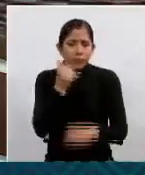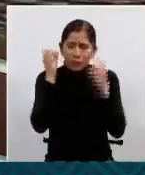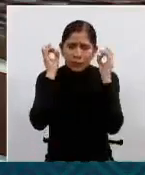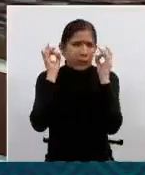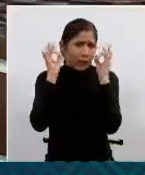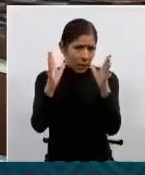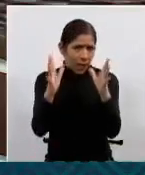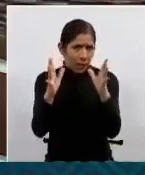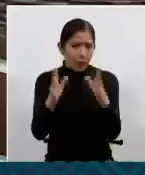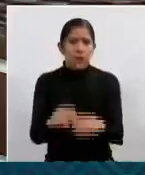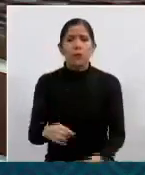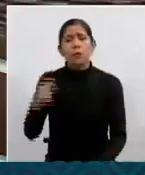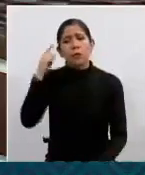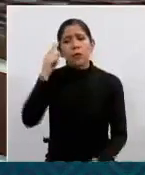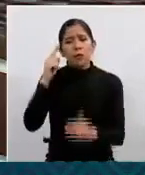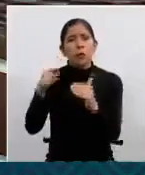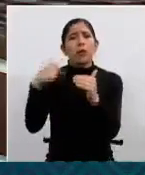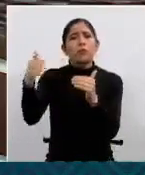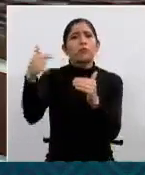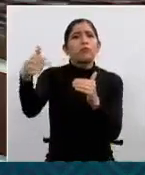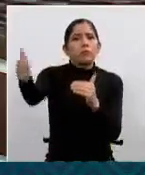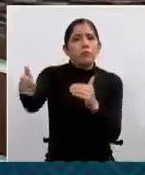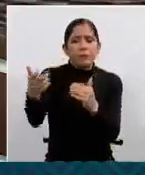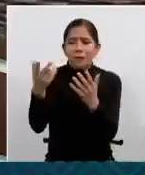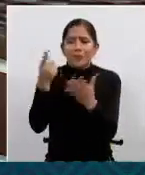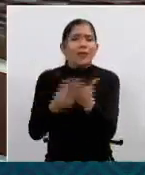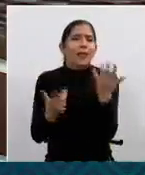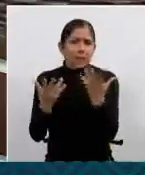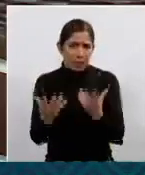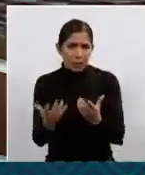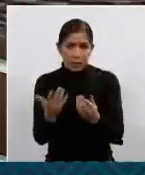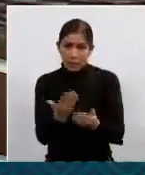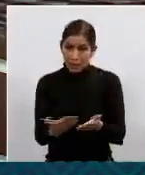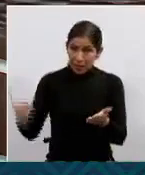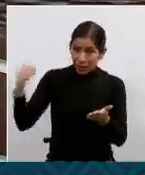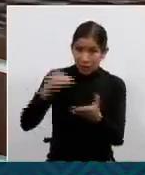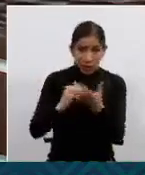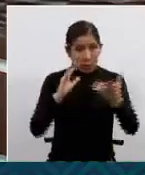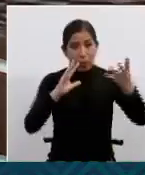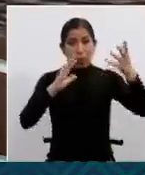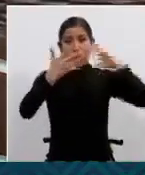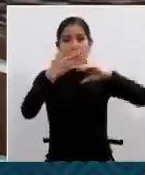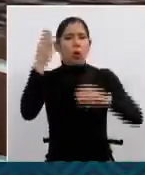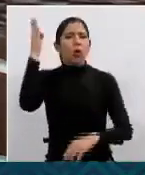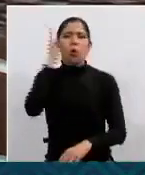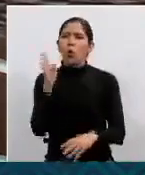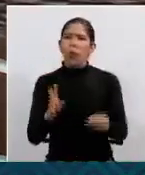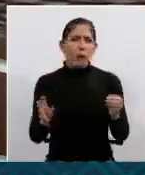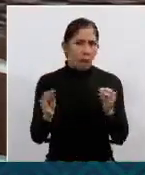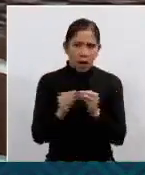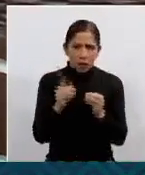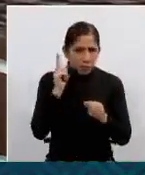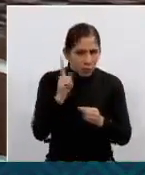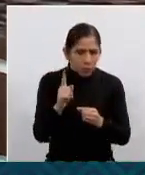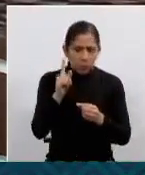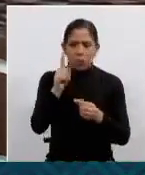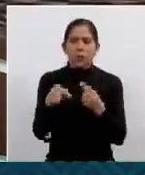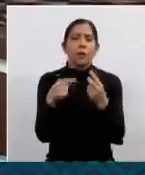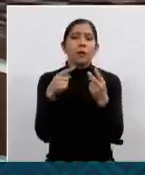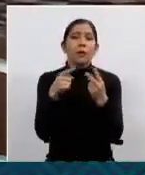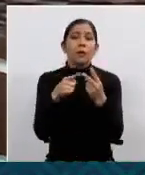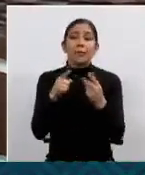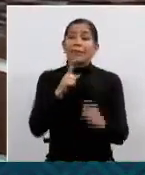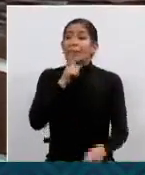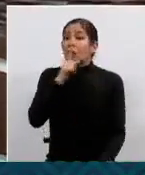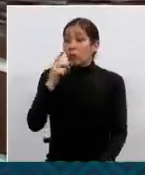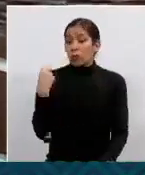eventos que se van a tocar va a ser para evitar primero que nunca más se vuelva a dar este tipo de hechos en el país. Lo otro es que seguramente sí o sí